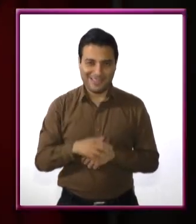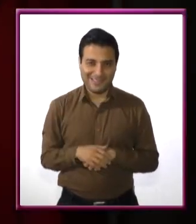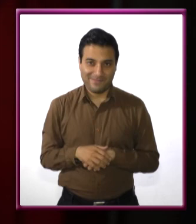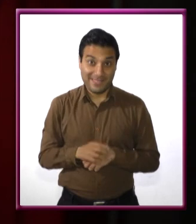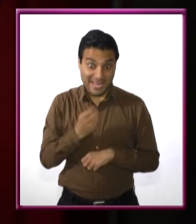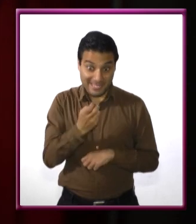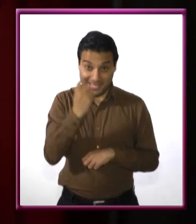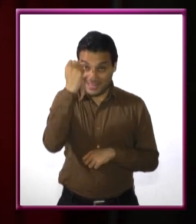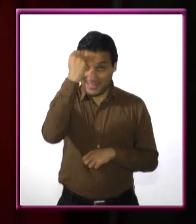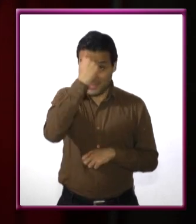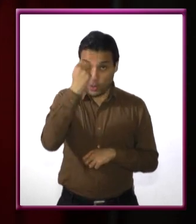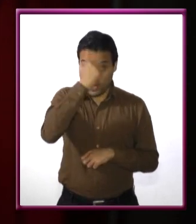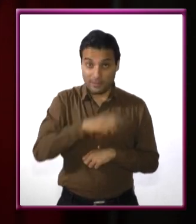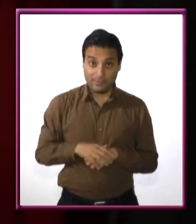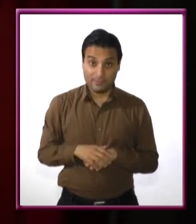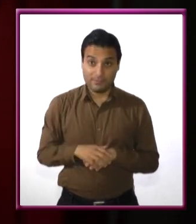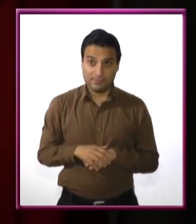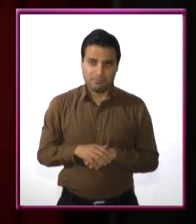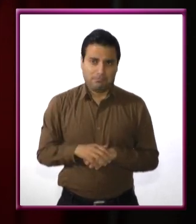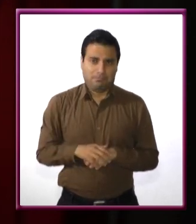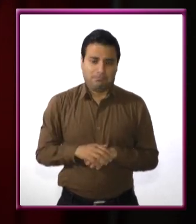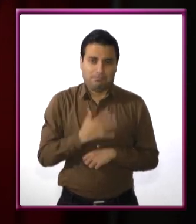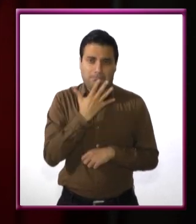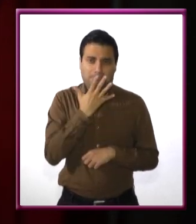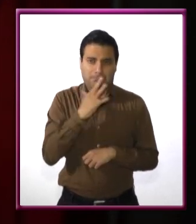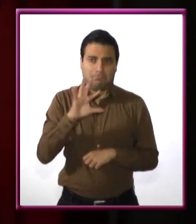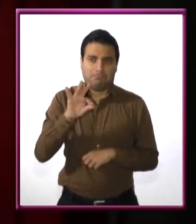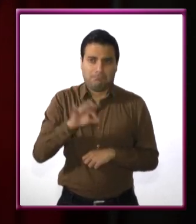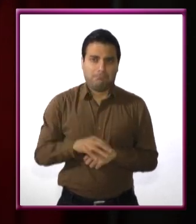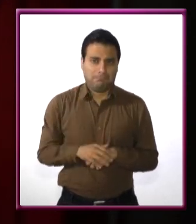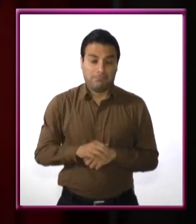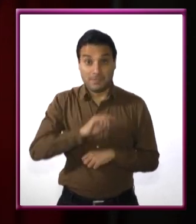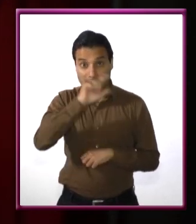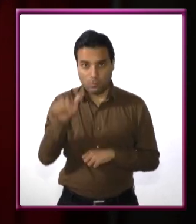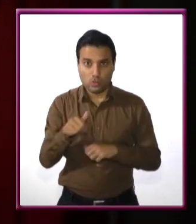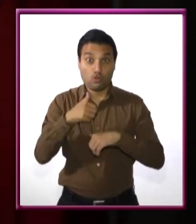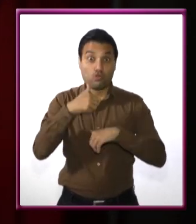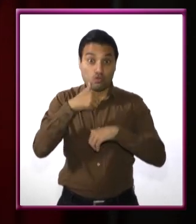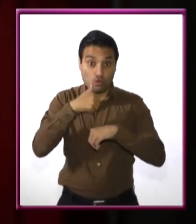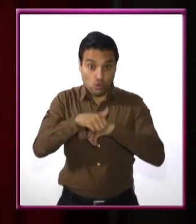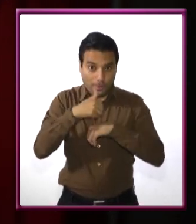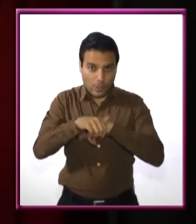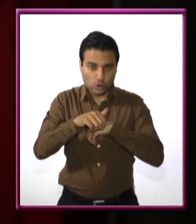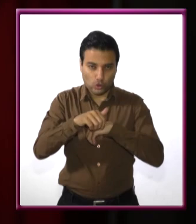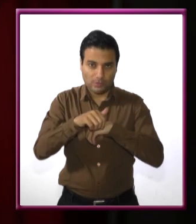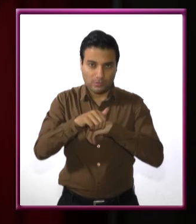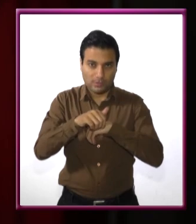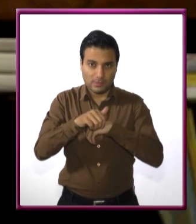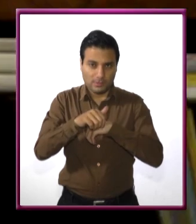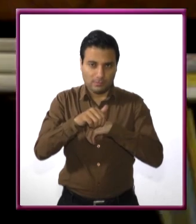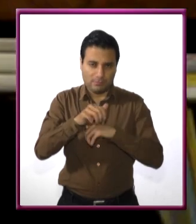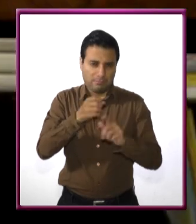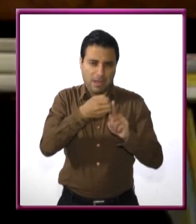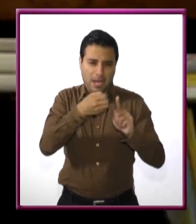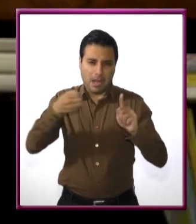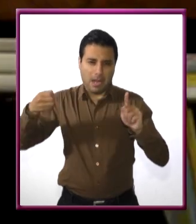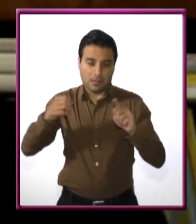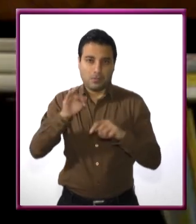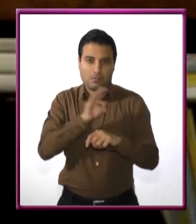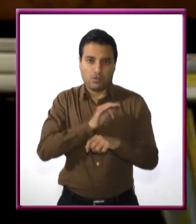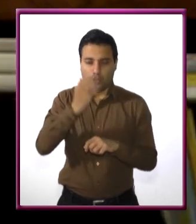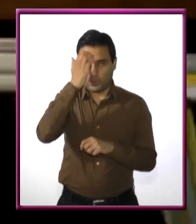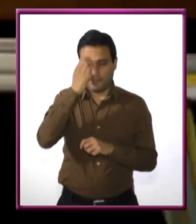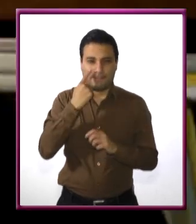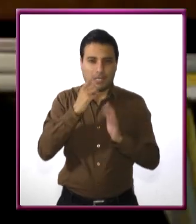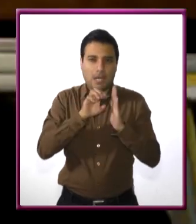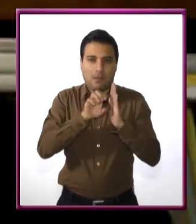que este teorema, en un caso muy sencillo, llegó al descubrimiento de los números irracionales. Si piensas en un triángulo rectángulo que